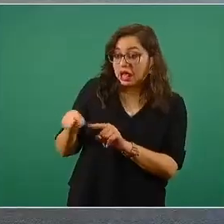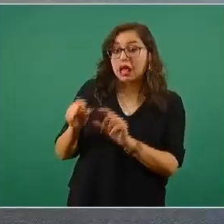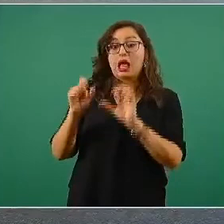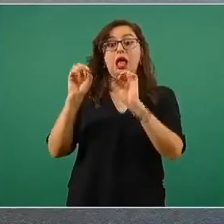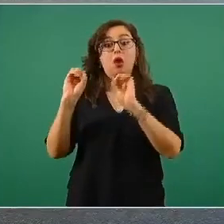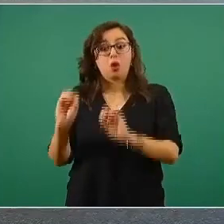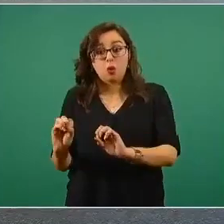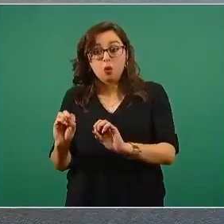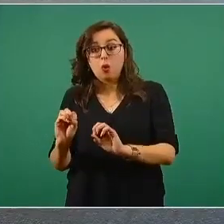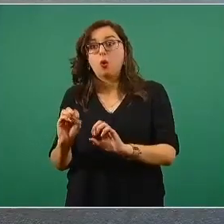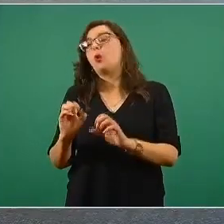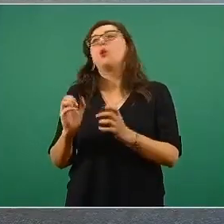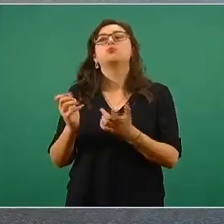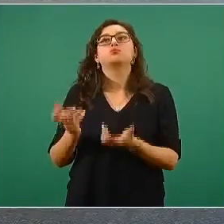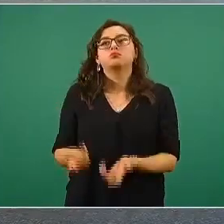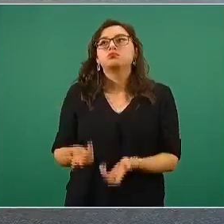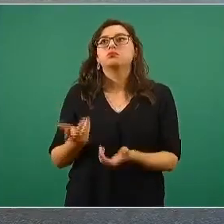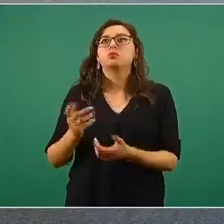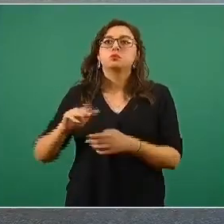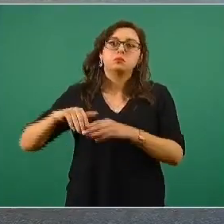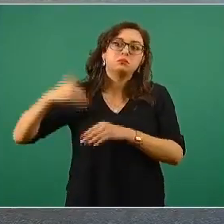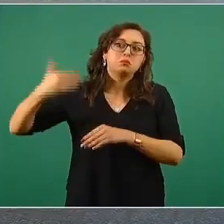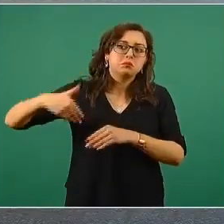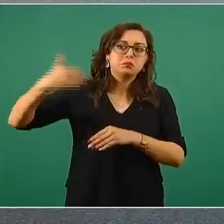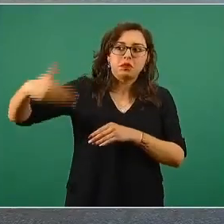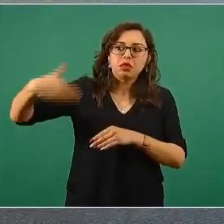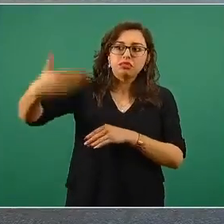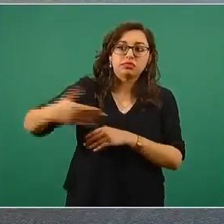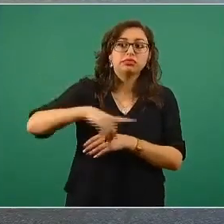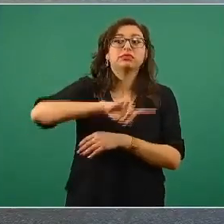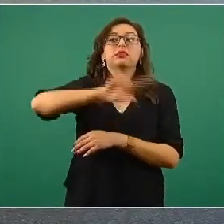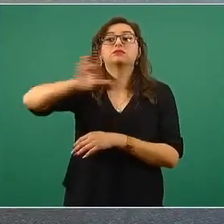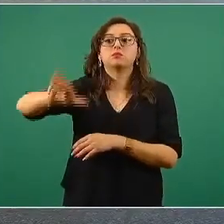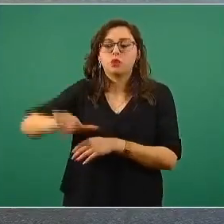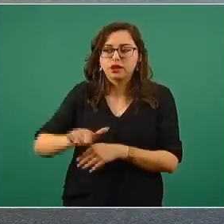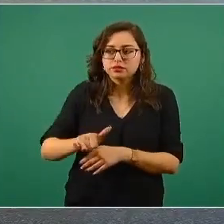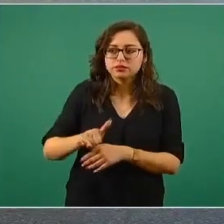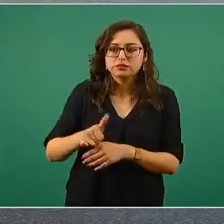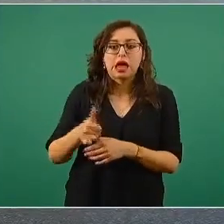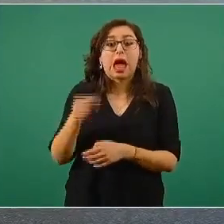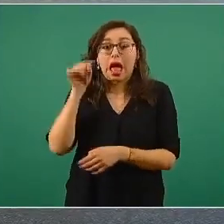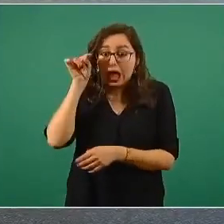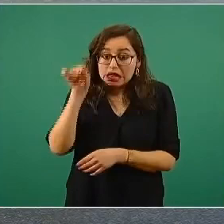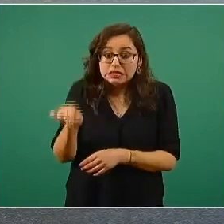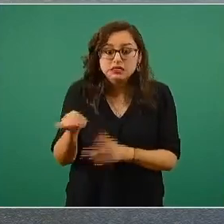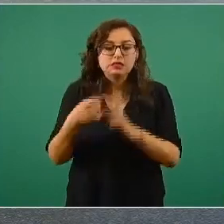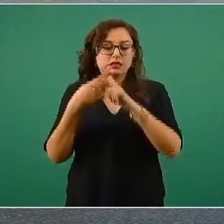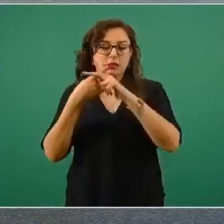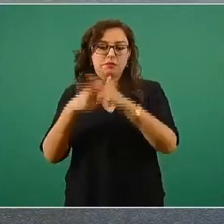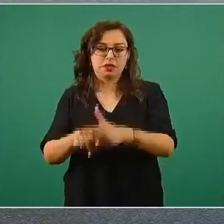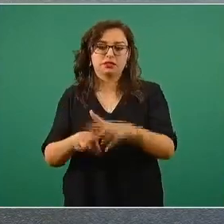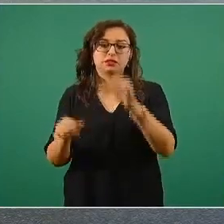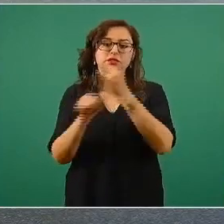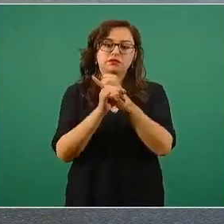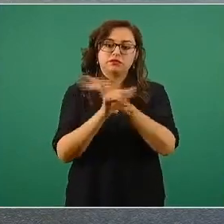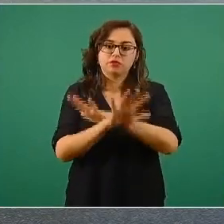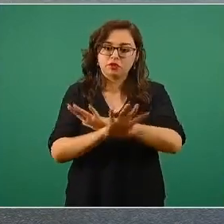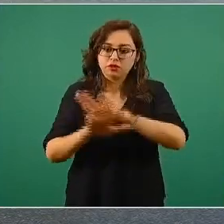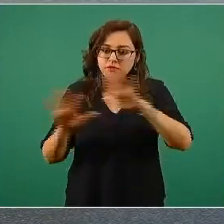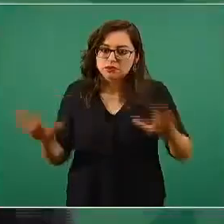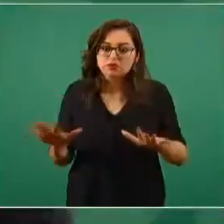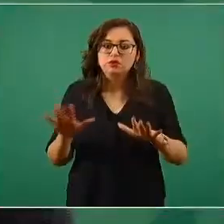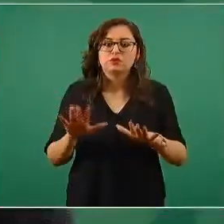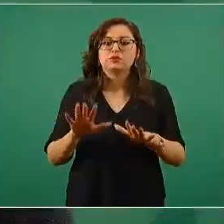posterior o en días posteriores recibe al paciente, y que desde ese primer punto es una información que pasa por los